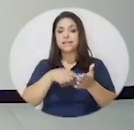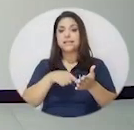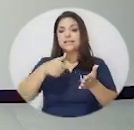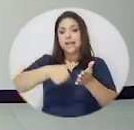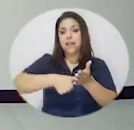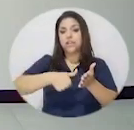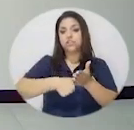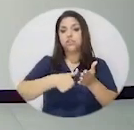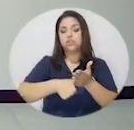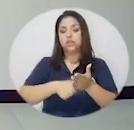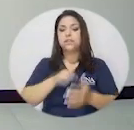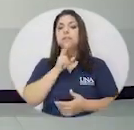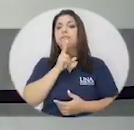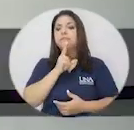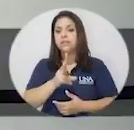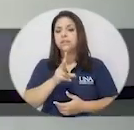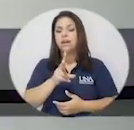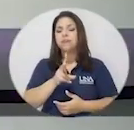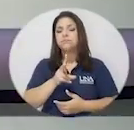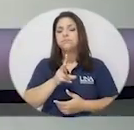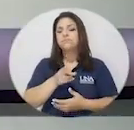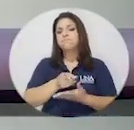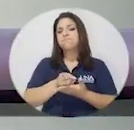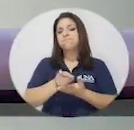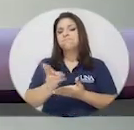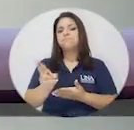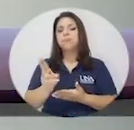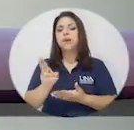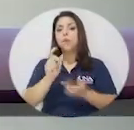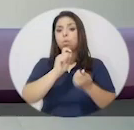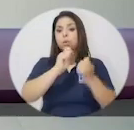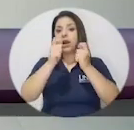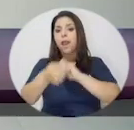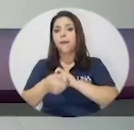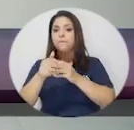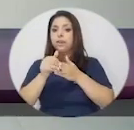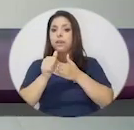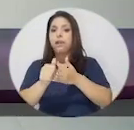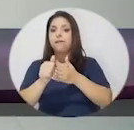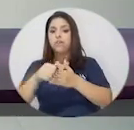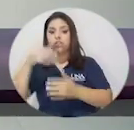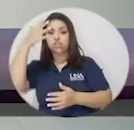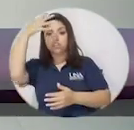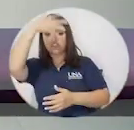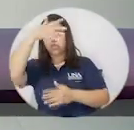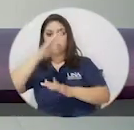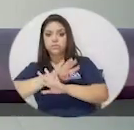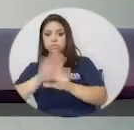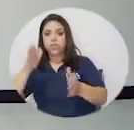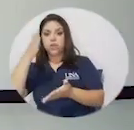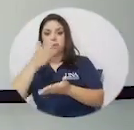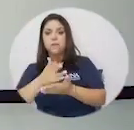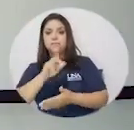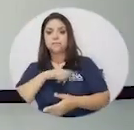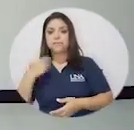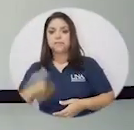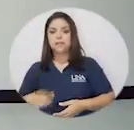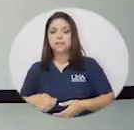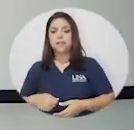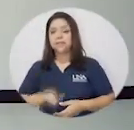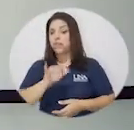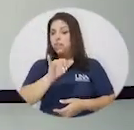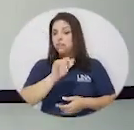bien es cierto, un cambio en el liderazgo, donde Donald Trump deje de ser el presidente, va a cambiar la